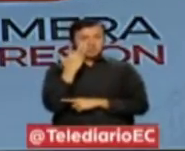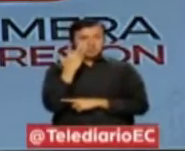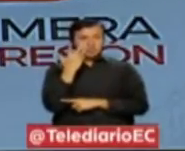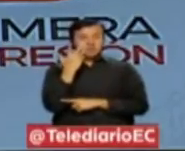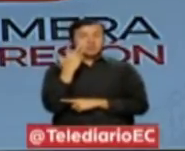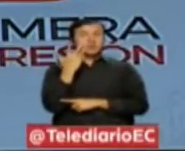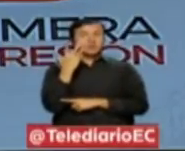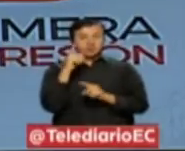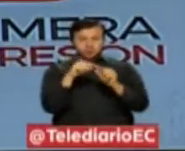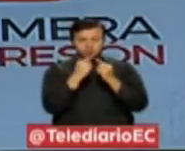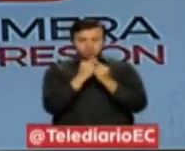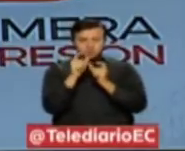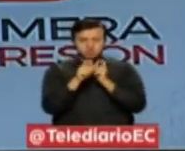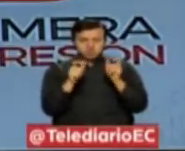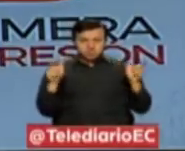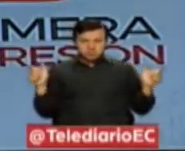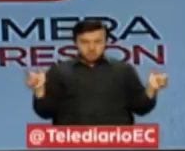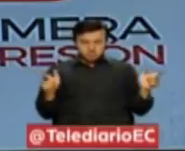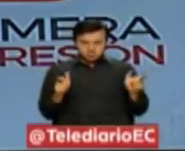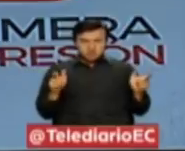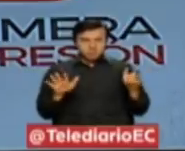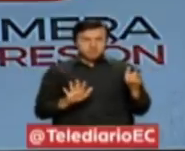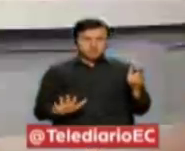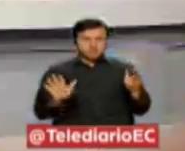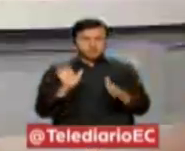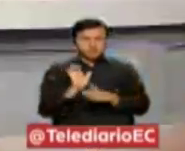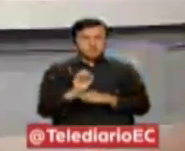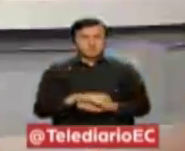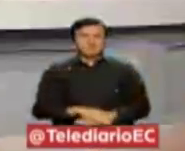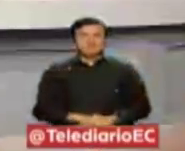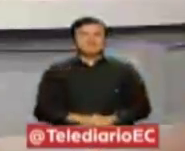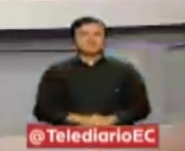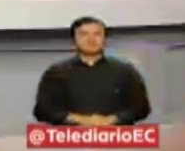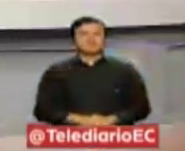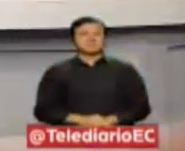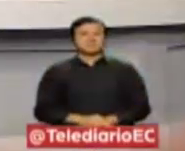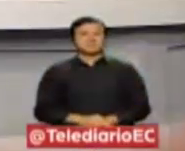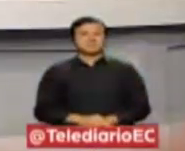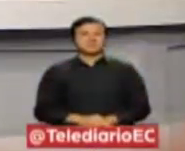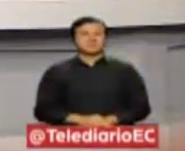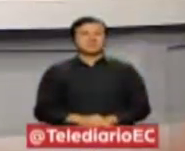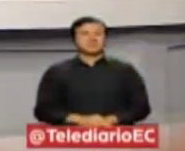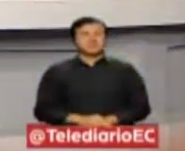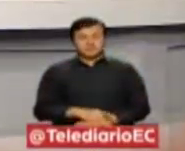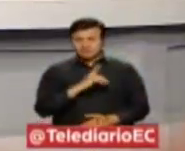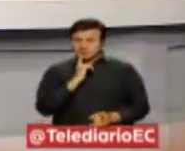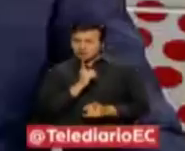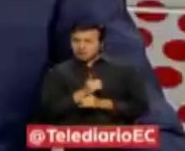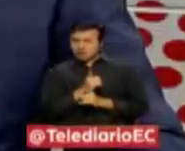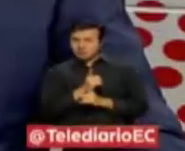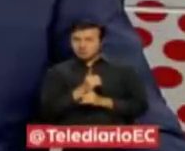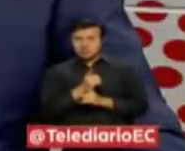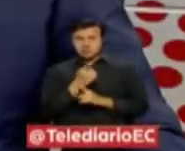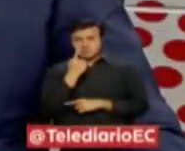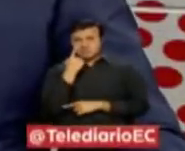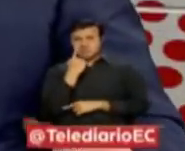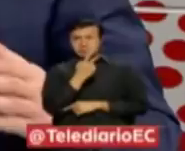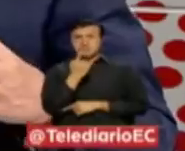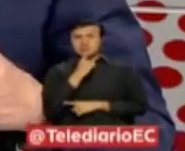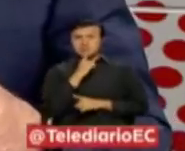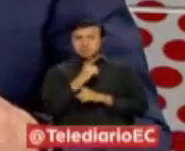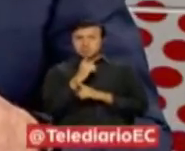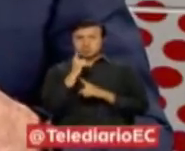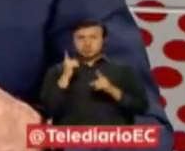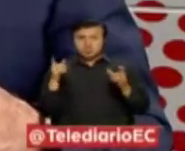conjunto de las aspiraciones de los ecuatorianos. Ahora, en concreto, le voy a preguntar, ¿qué tan cierta es la presunción de